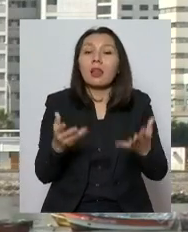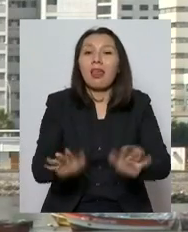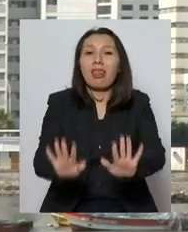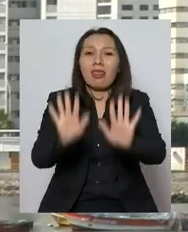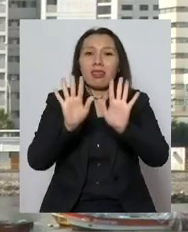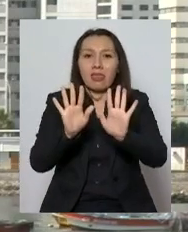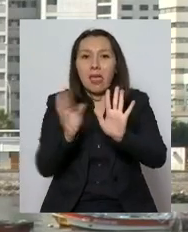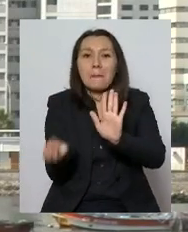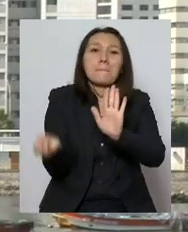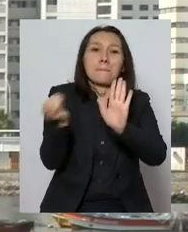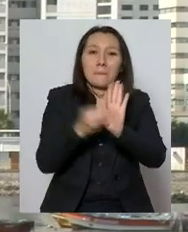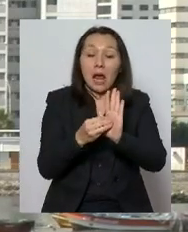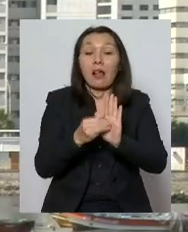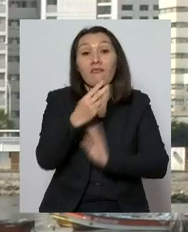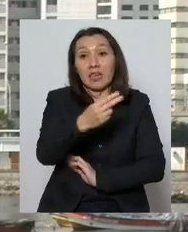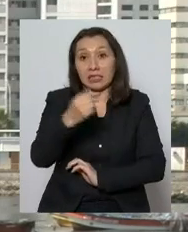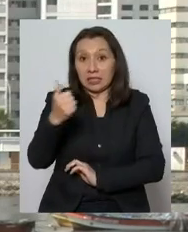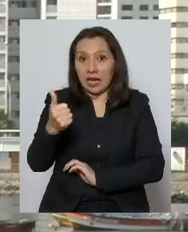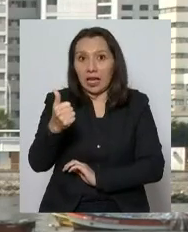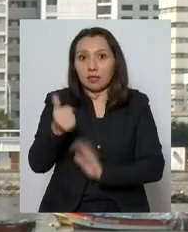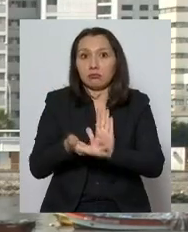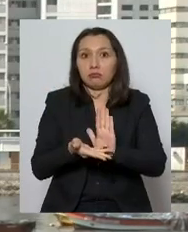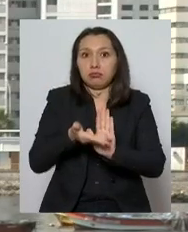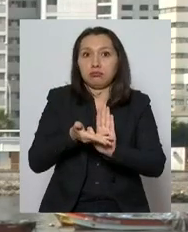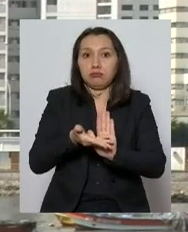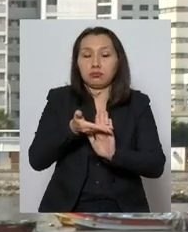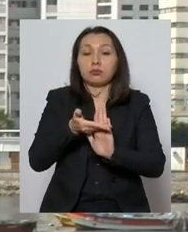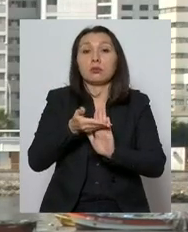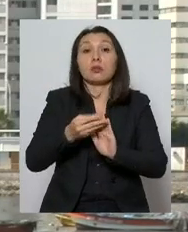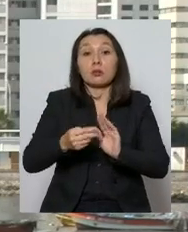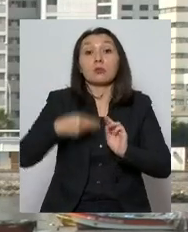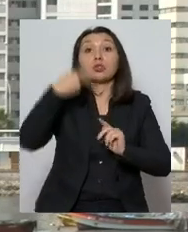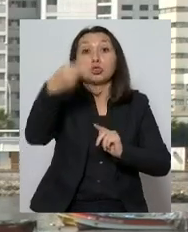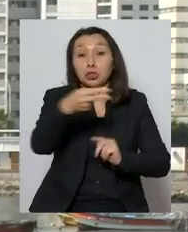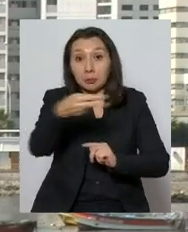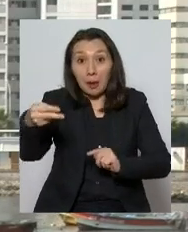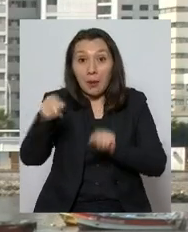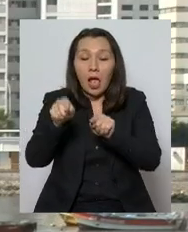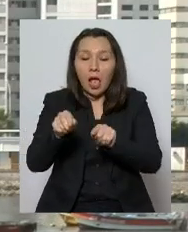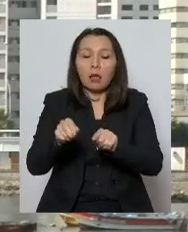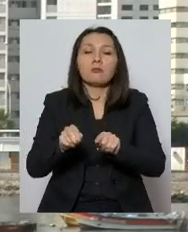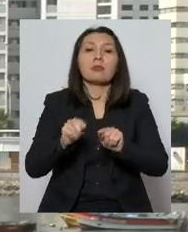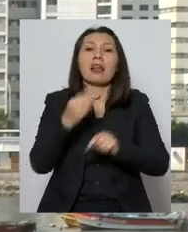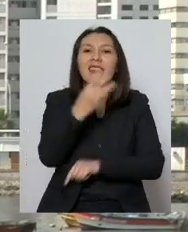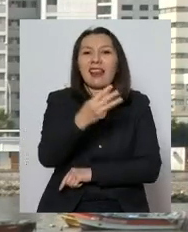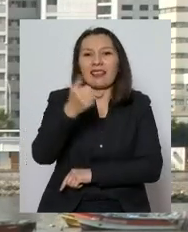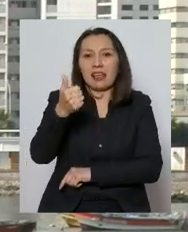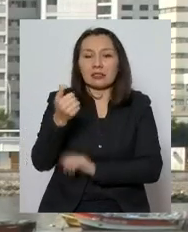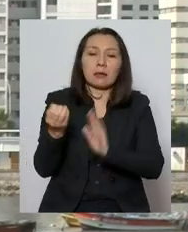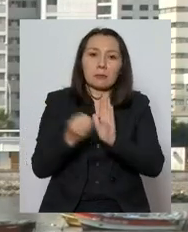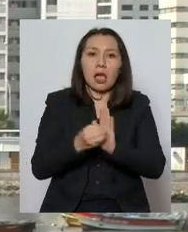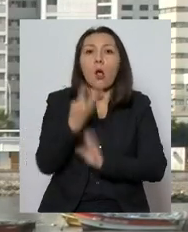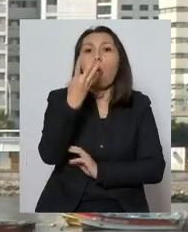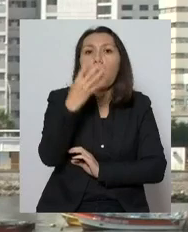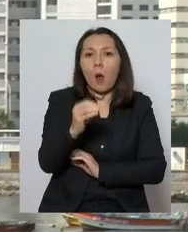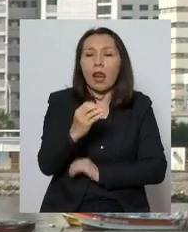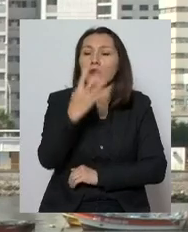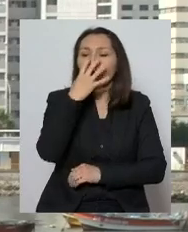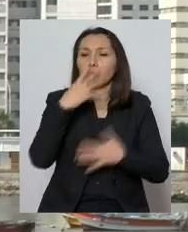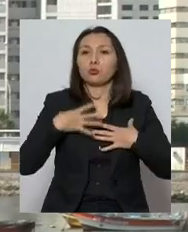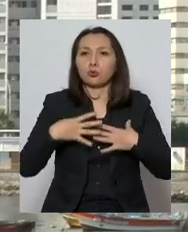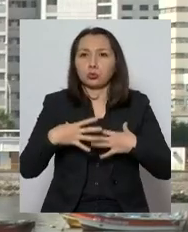10 respiradores, 26, y la subsiguiente 10 respiradores más, llegamos a 36, 40 cupos de